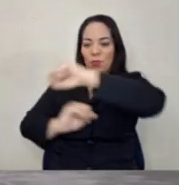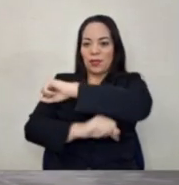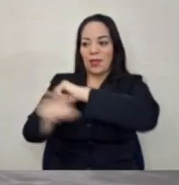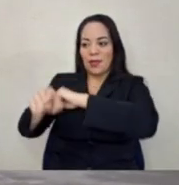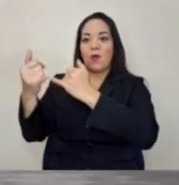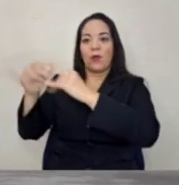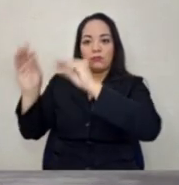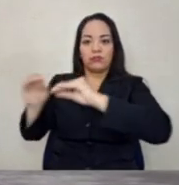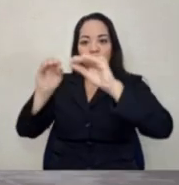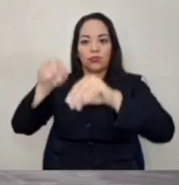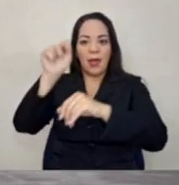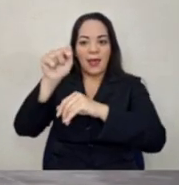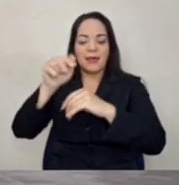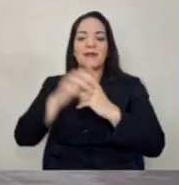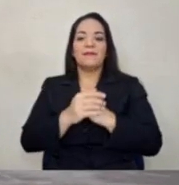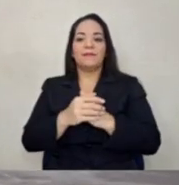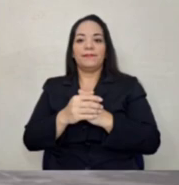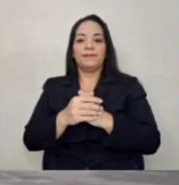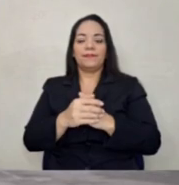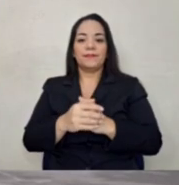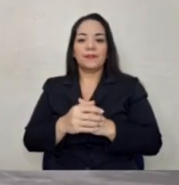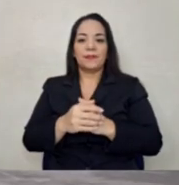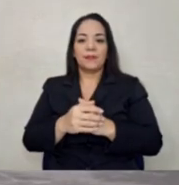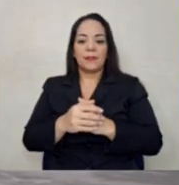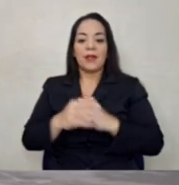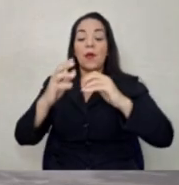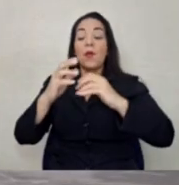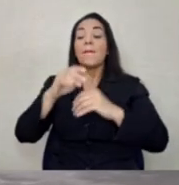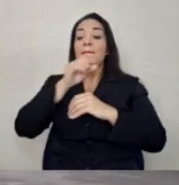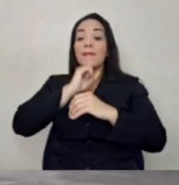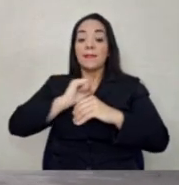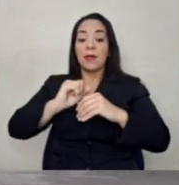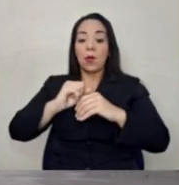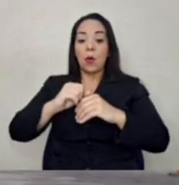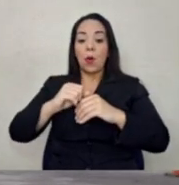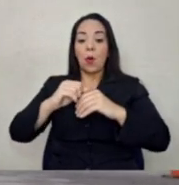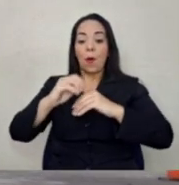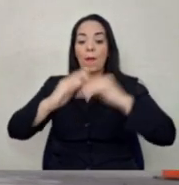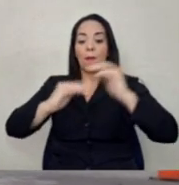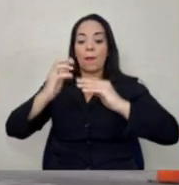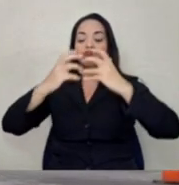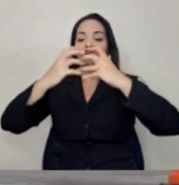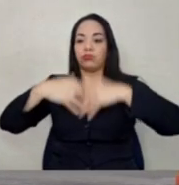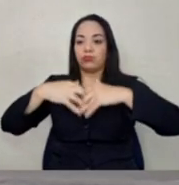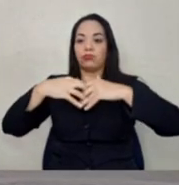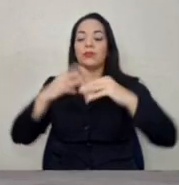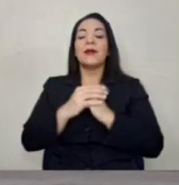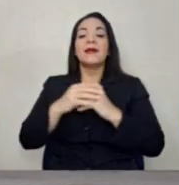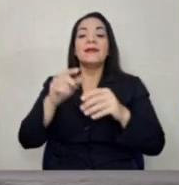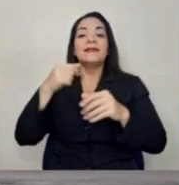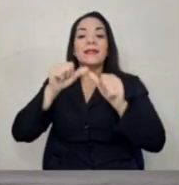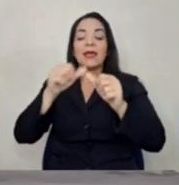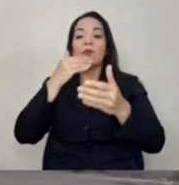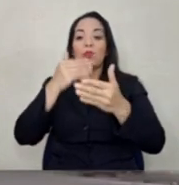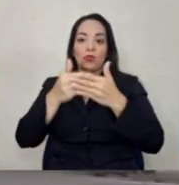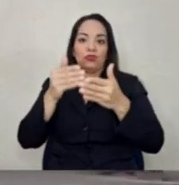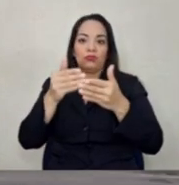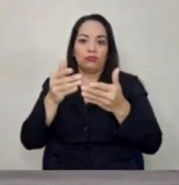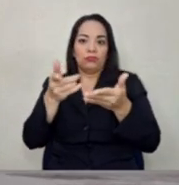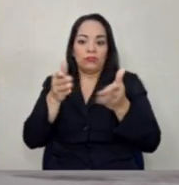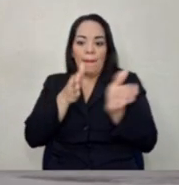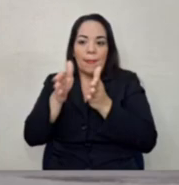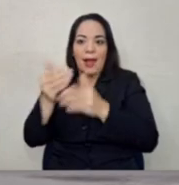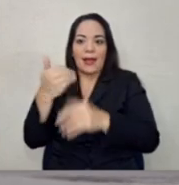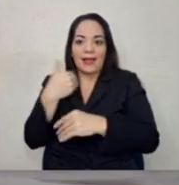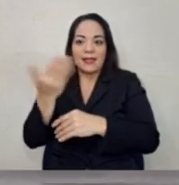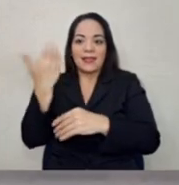vamos a colocarlo, vamos a armarlo, vamos a demoler el puente que falló. Seguimos con el mismo plan que teníamos y, por supuesto, apresurar